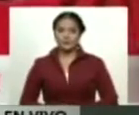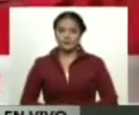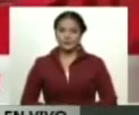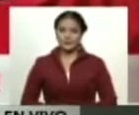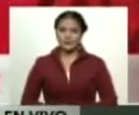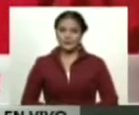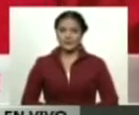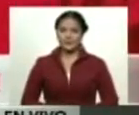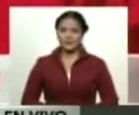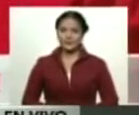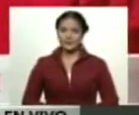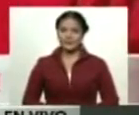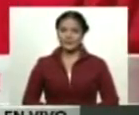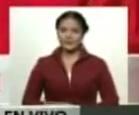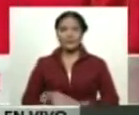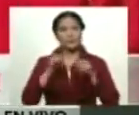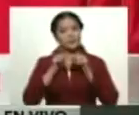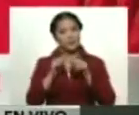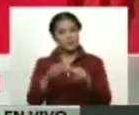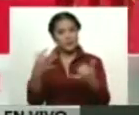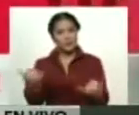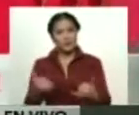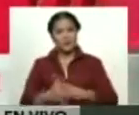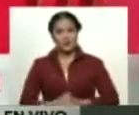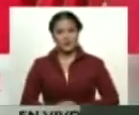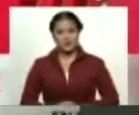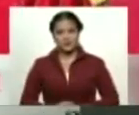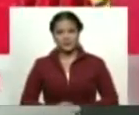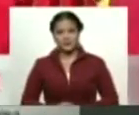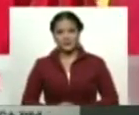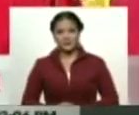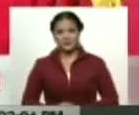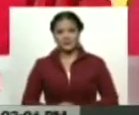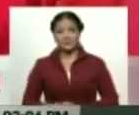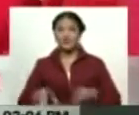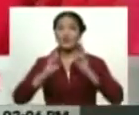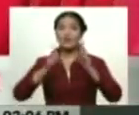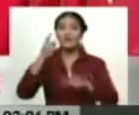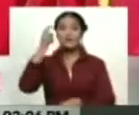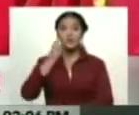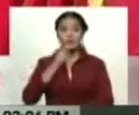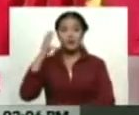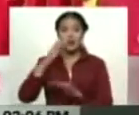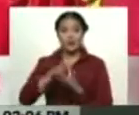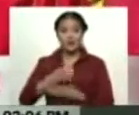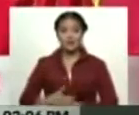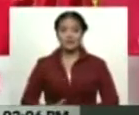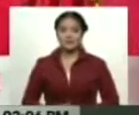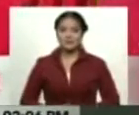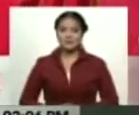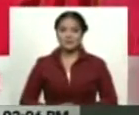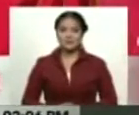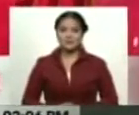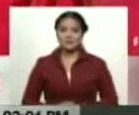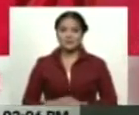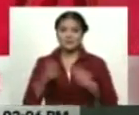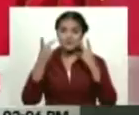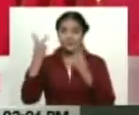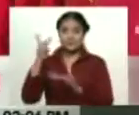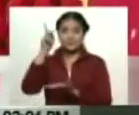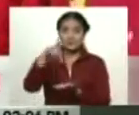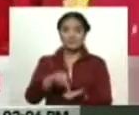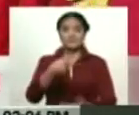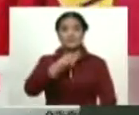Venezuela. Bueno, continuamos entonces acá en la avenida Sucre de Catia con lo que es la llegada